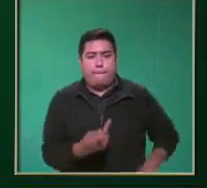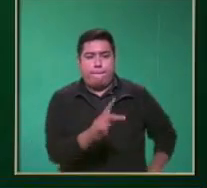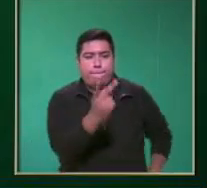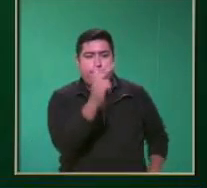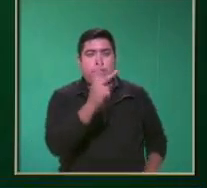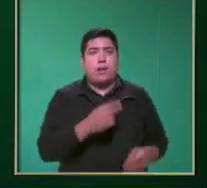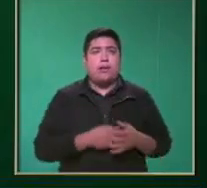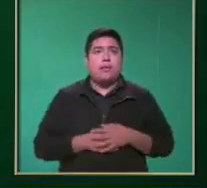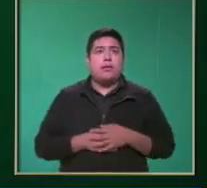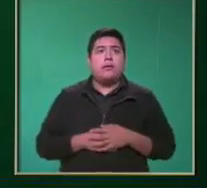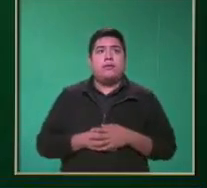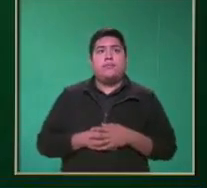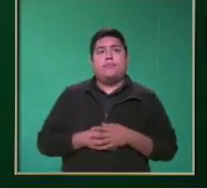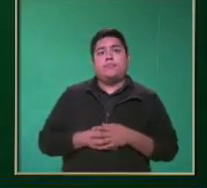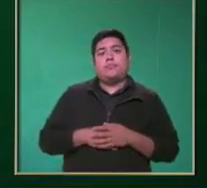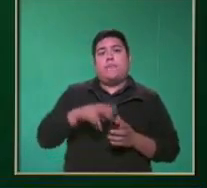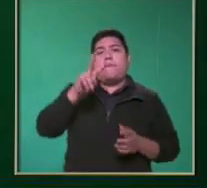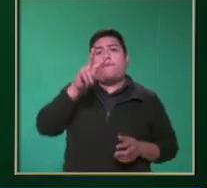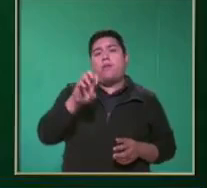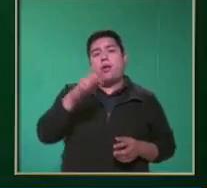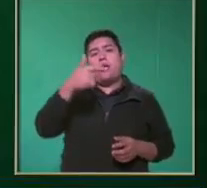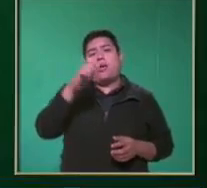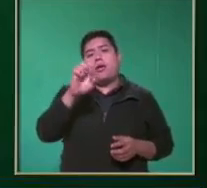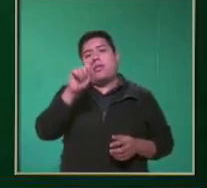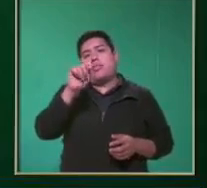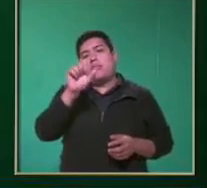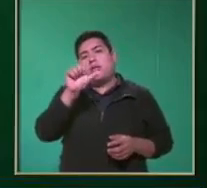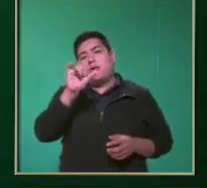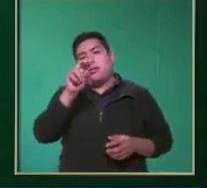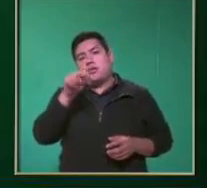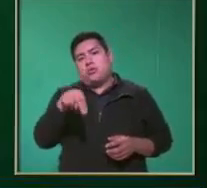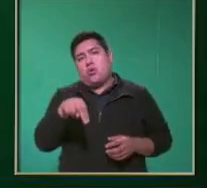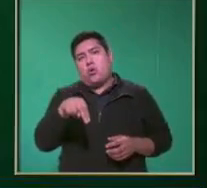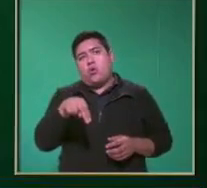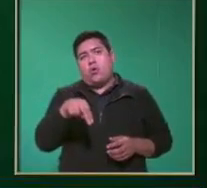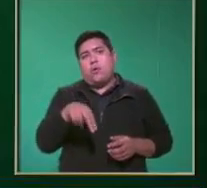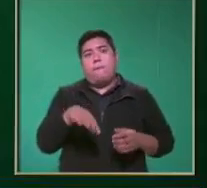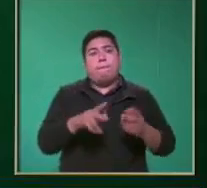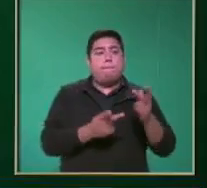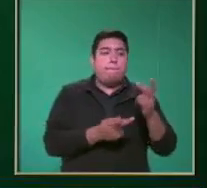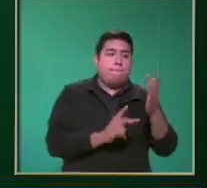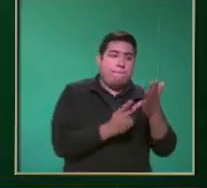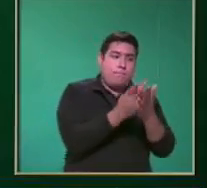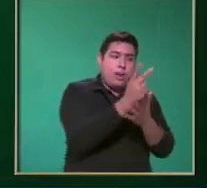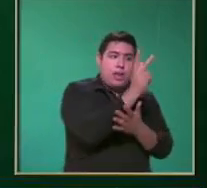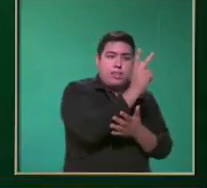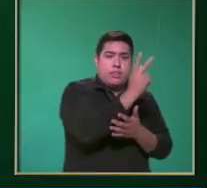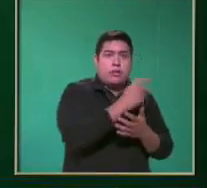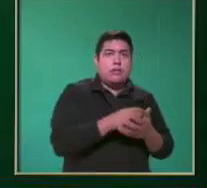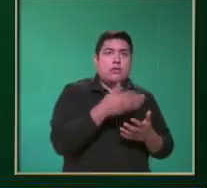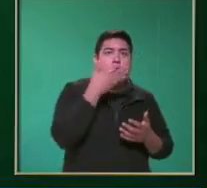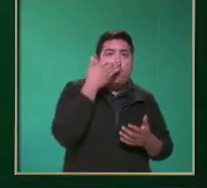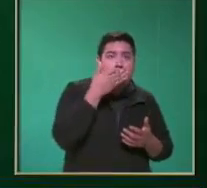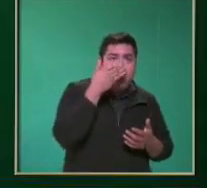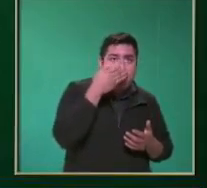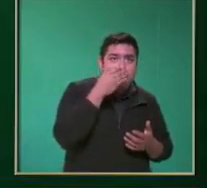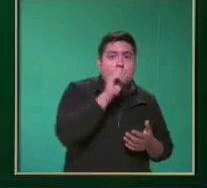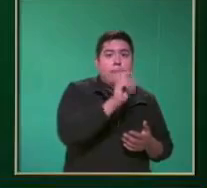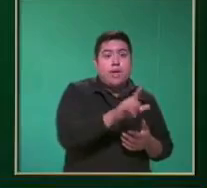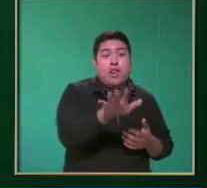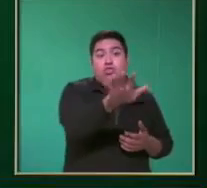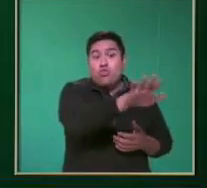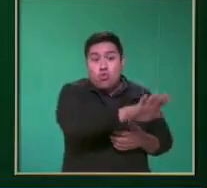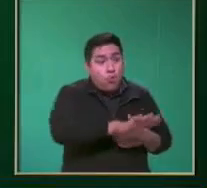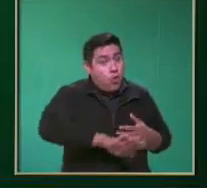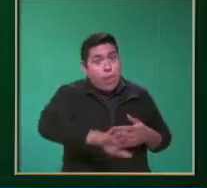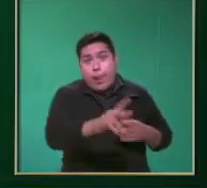Últimamente hemos estado usando el término vegetación porque abarca no solo las plantas que ofrecen flores, sino toda la vegetación en